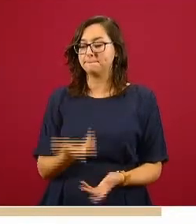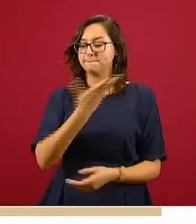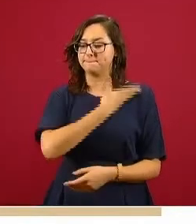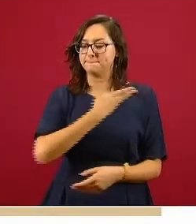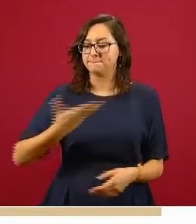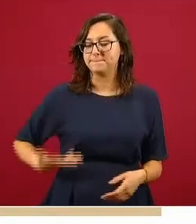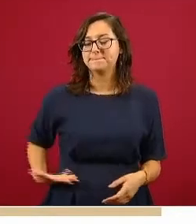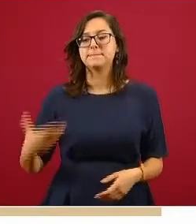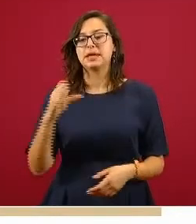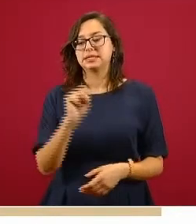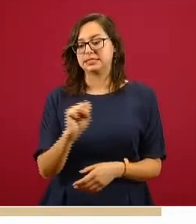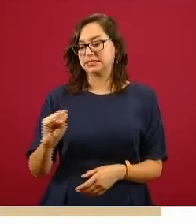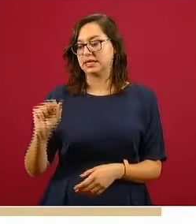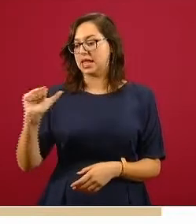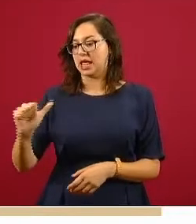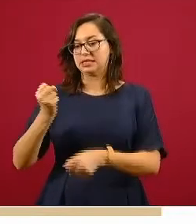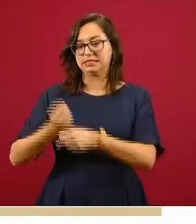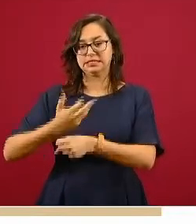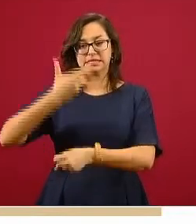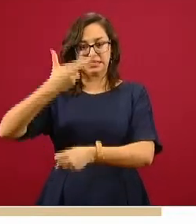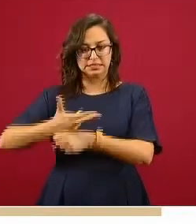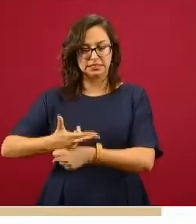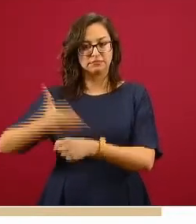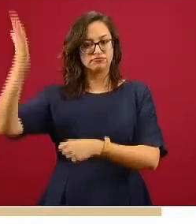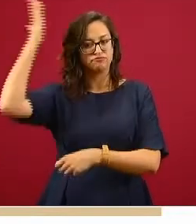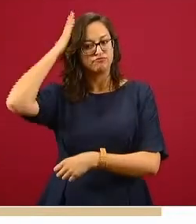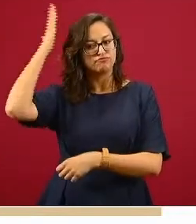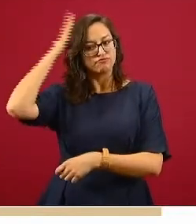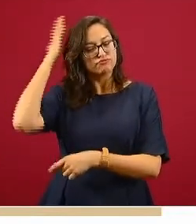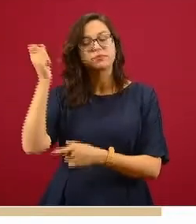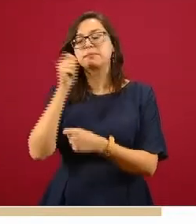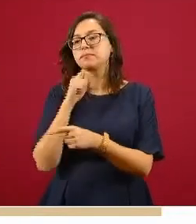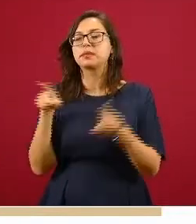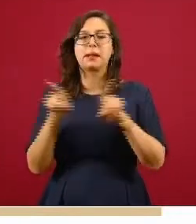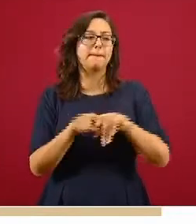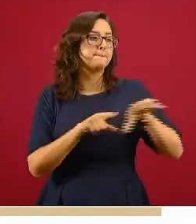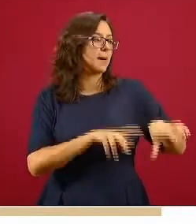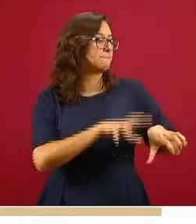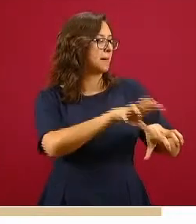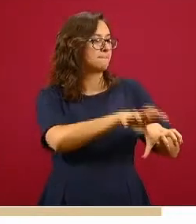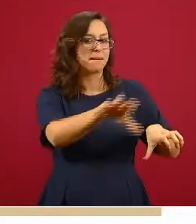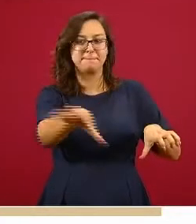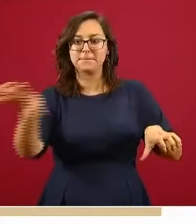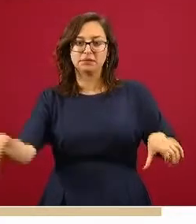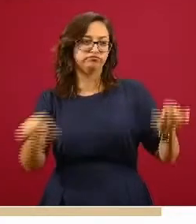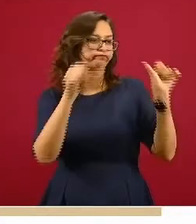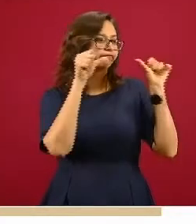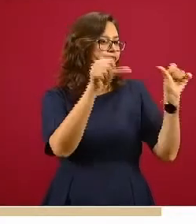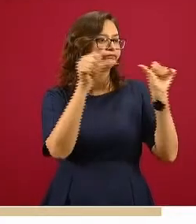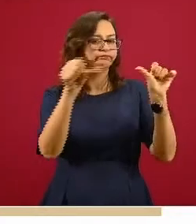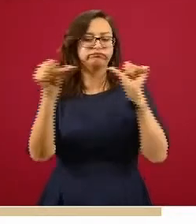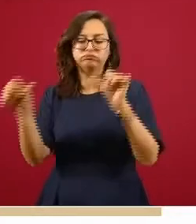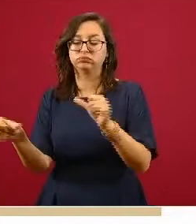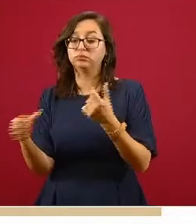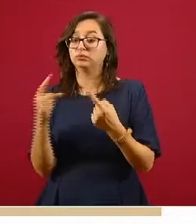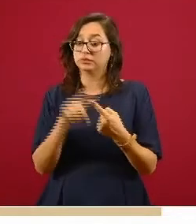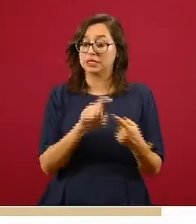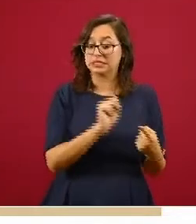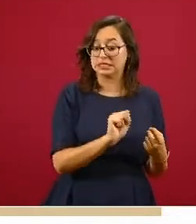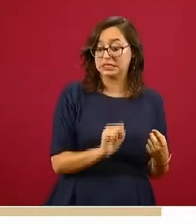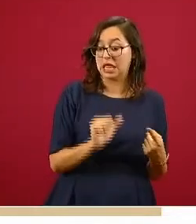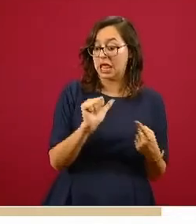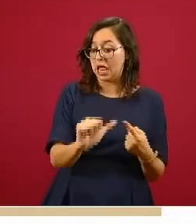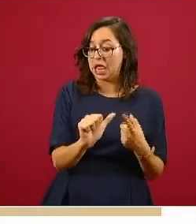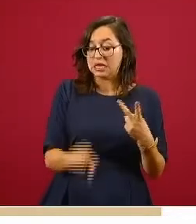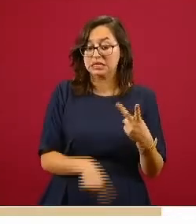de Salud y su marco de competencia es multisectorial. Es decir, no solamente está la Secretaría de